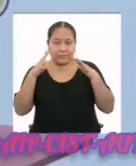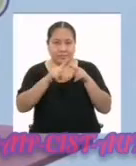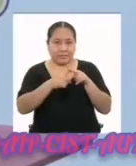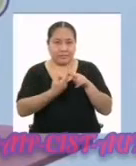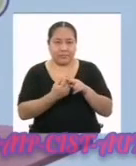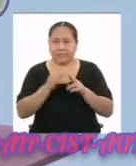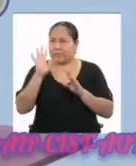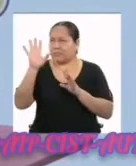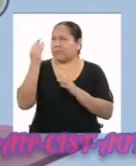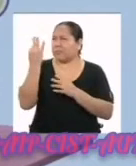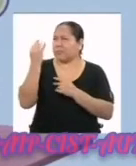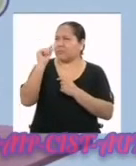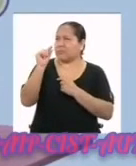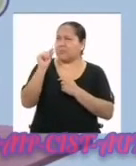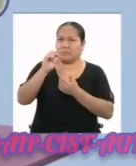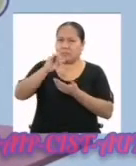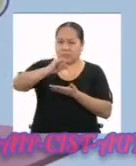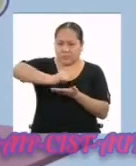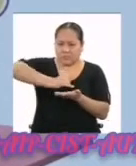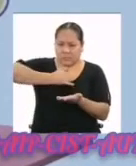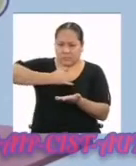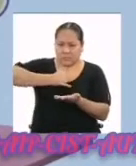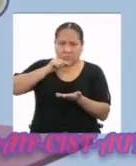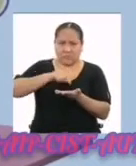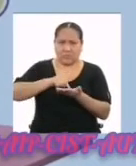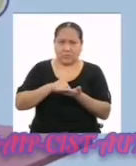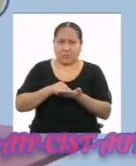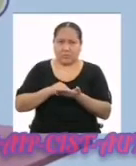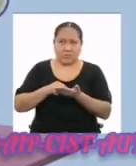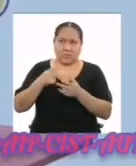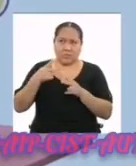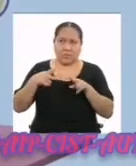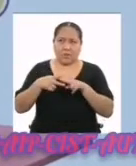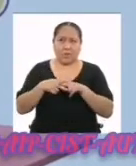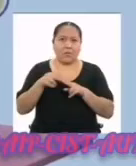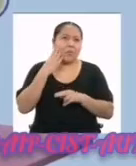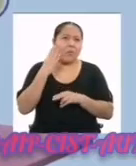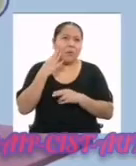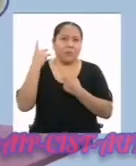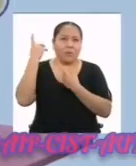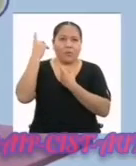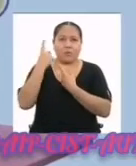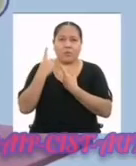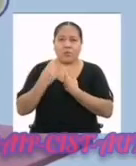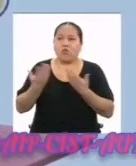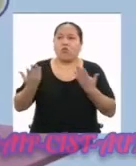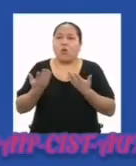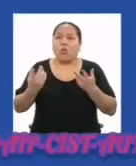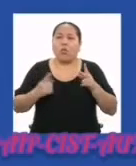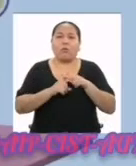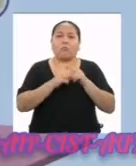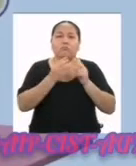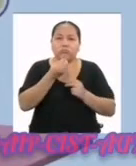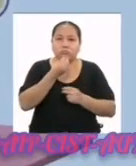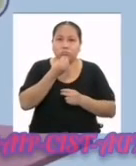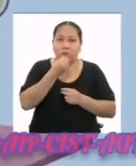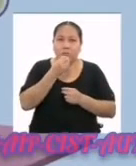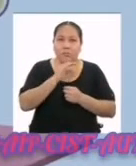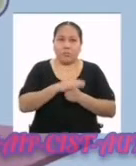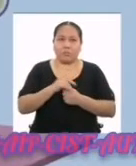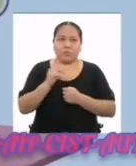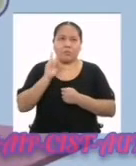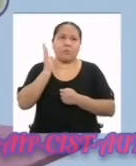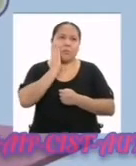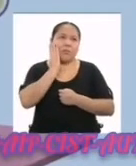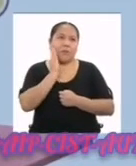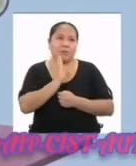deme un segundito por favor. Me acaba de llegar un mensaje de texto. No vaya a ser mi mamá preguntándome ¿dónde estás, Jonathan? ¿Ya almorzaste? Ah, no, no era